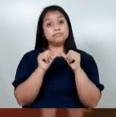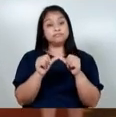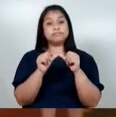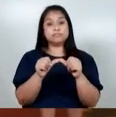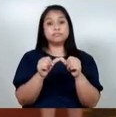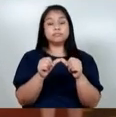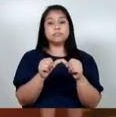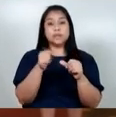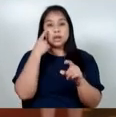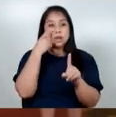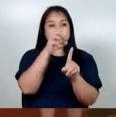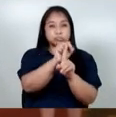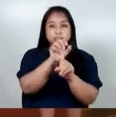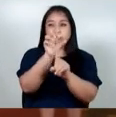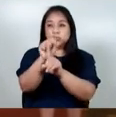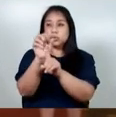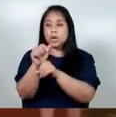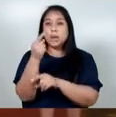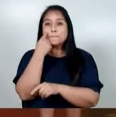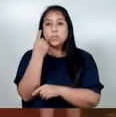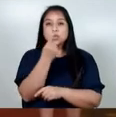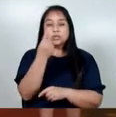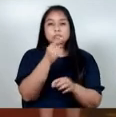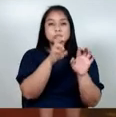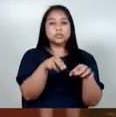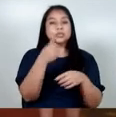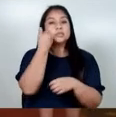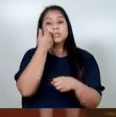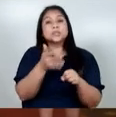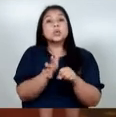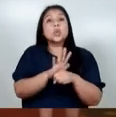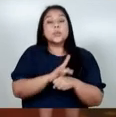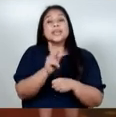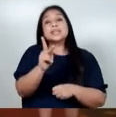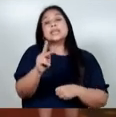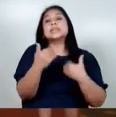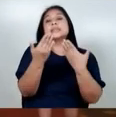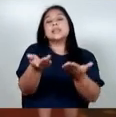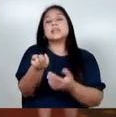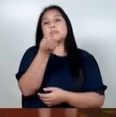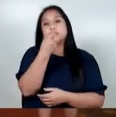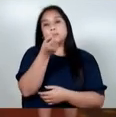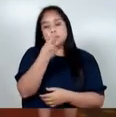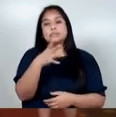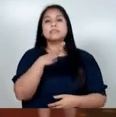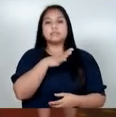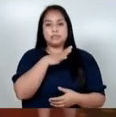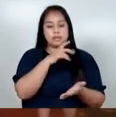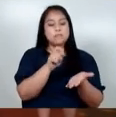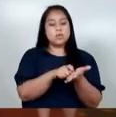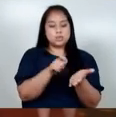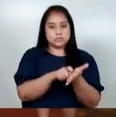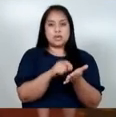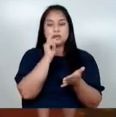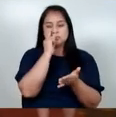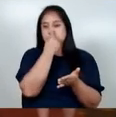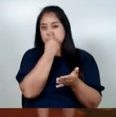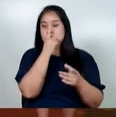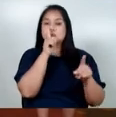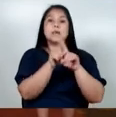la detección de casos, tratamiento, para lo cual contamos con pruebas, kits y